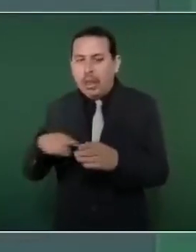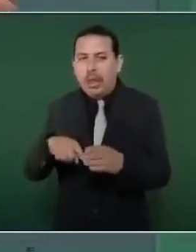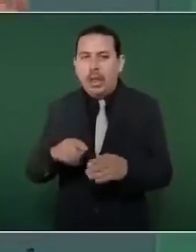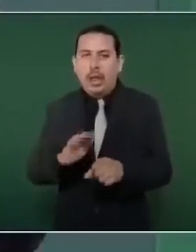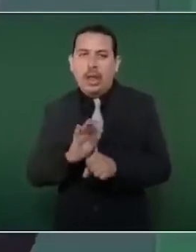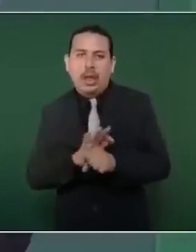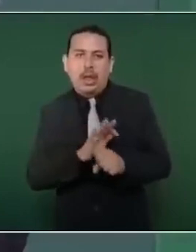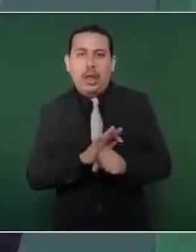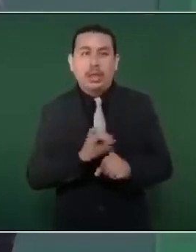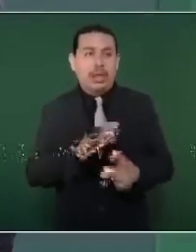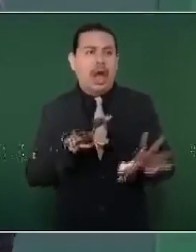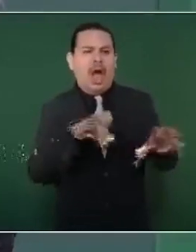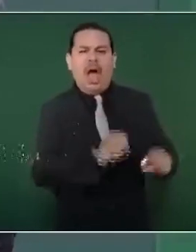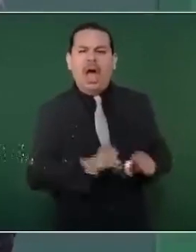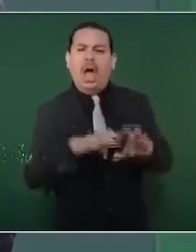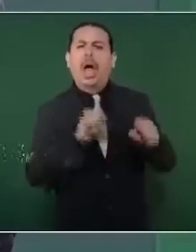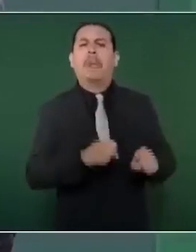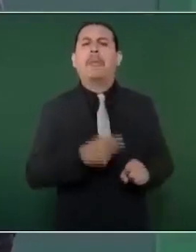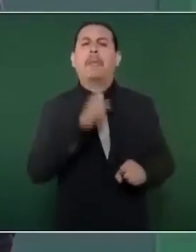Que lo van a detener.